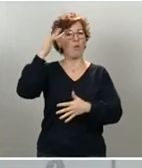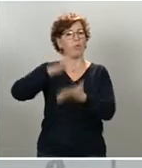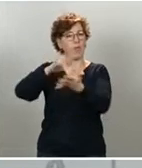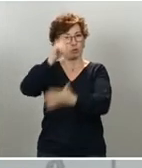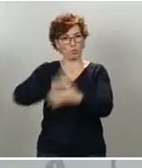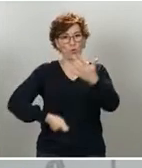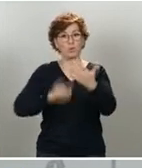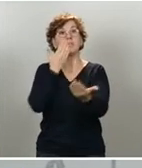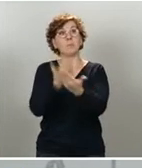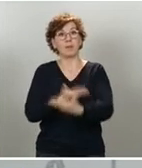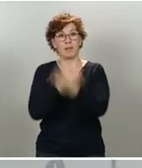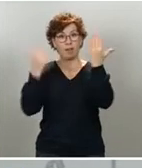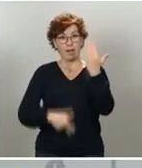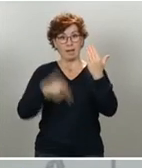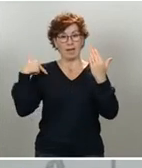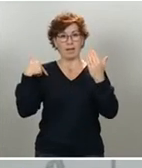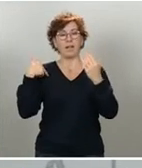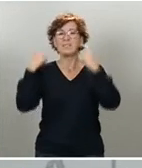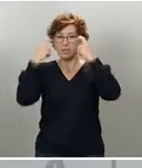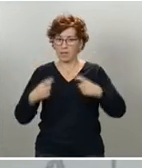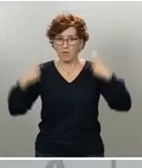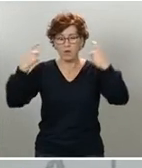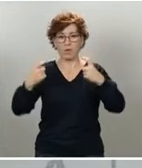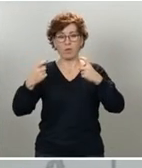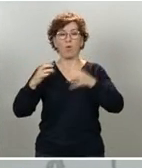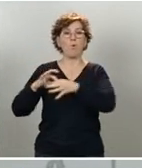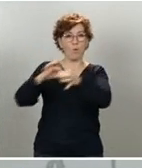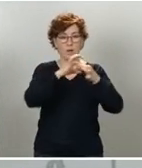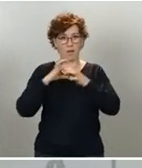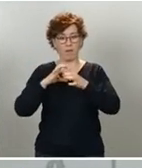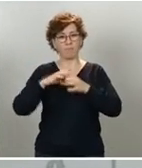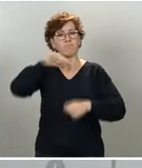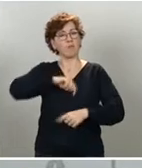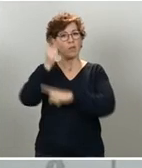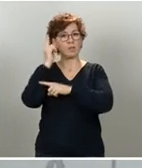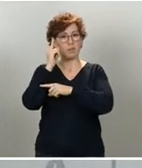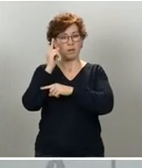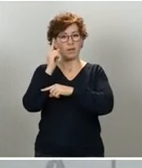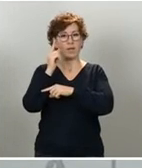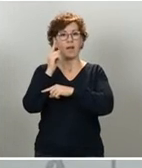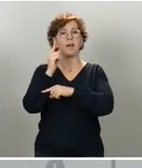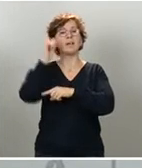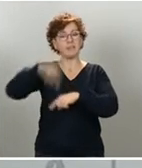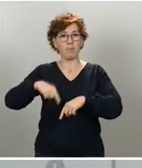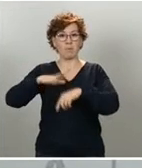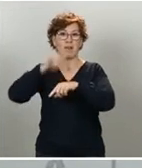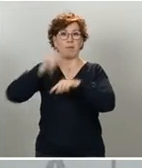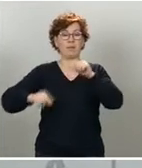española sacrificio, unidad, disciplina social y moral de victoria para combatir la embestida feroz del virus